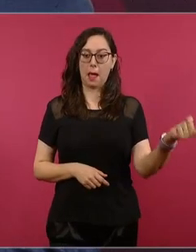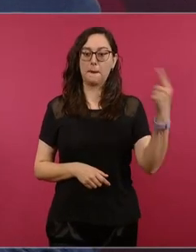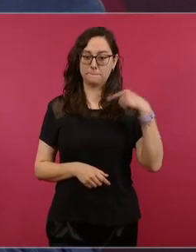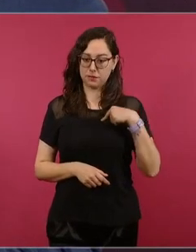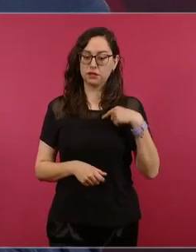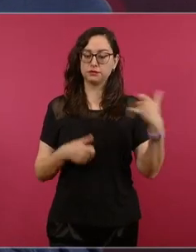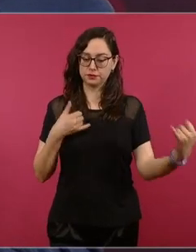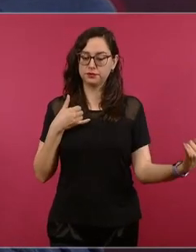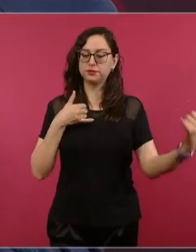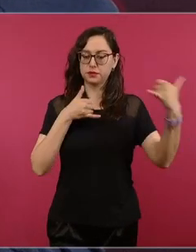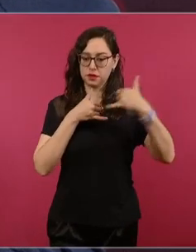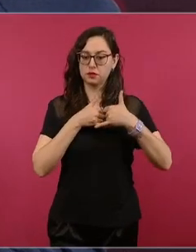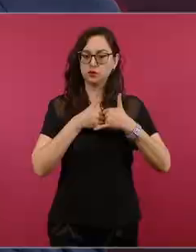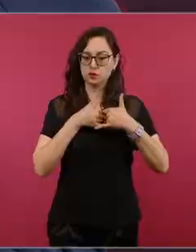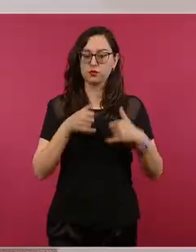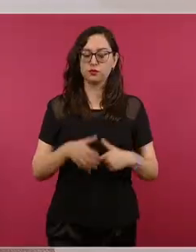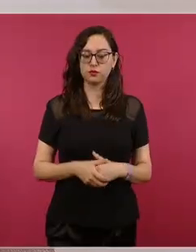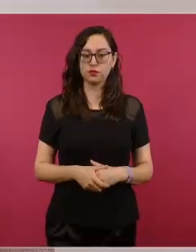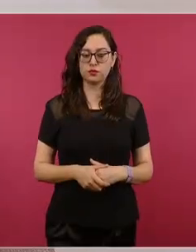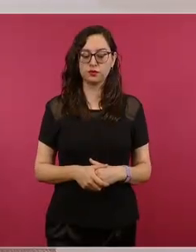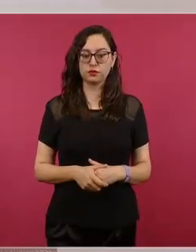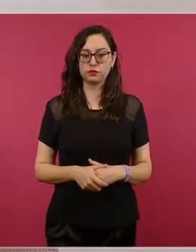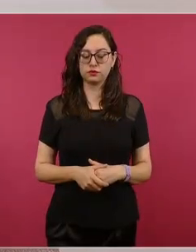la comunicación.